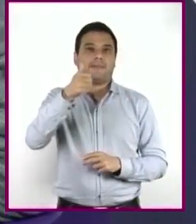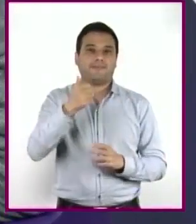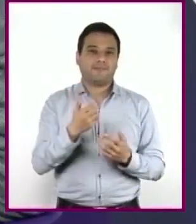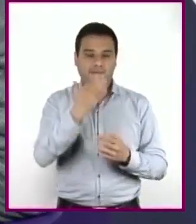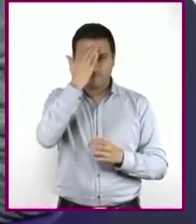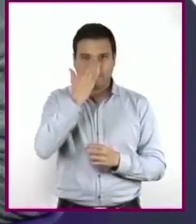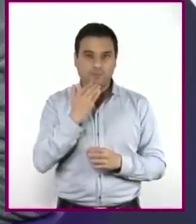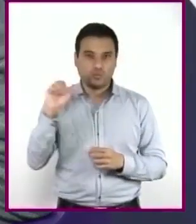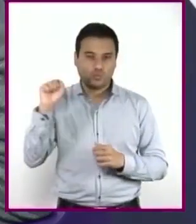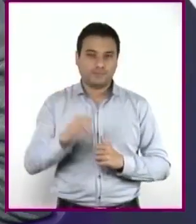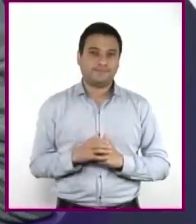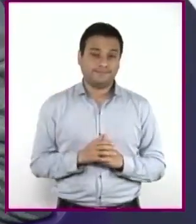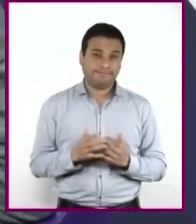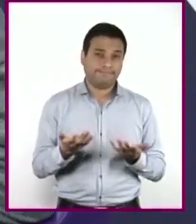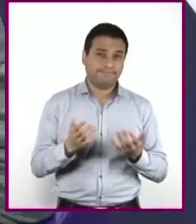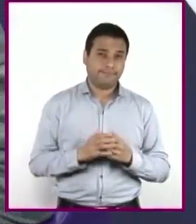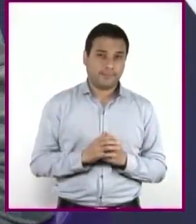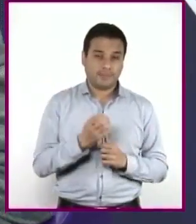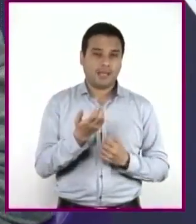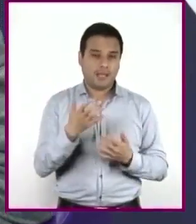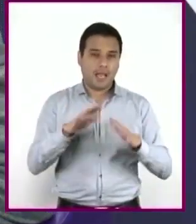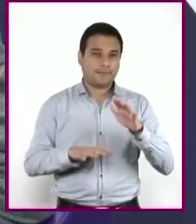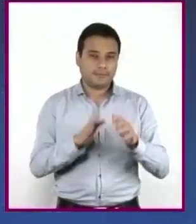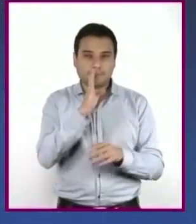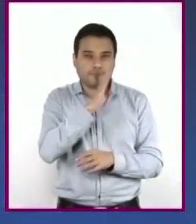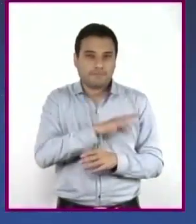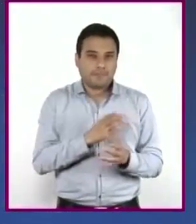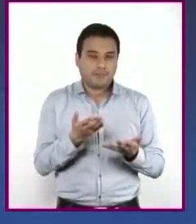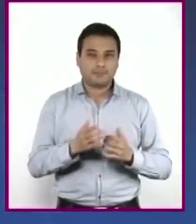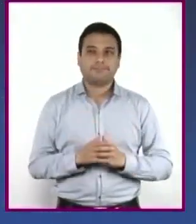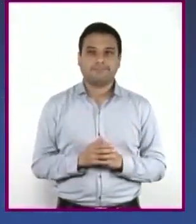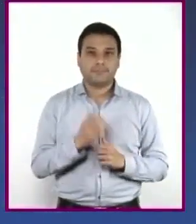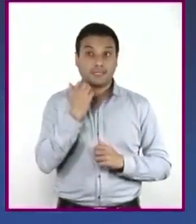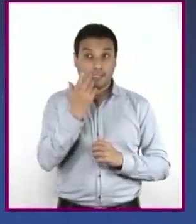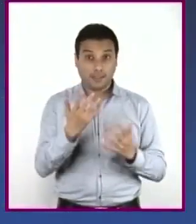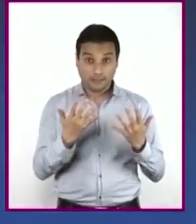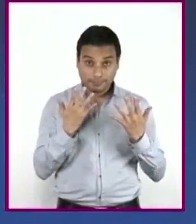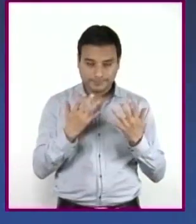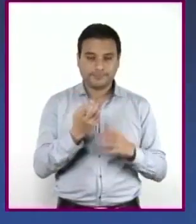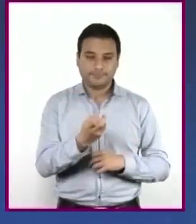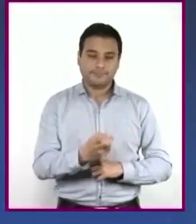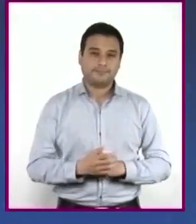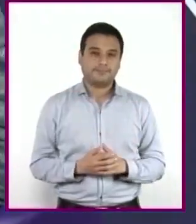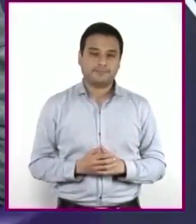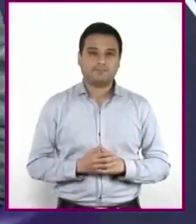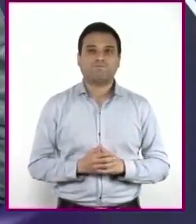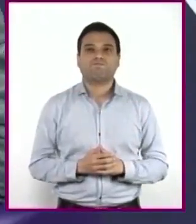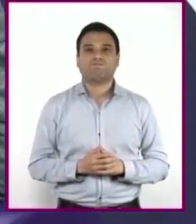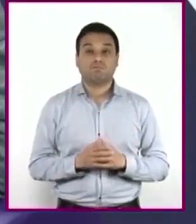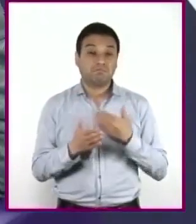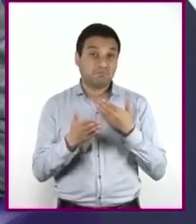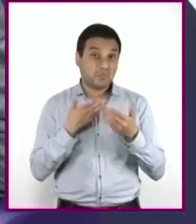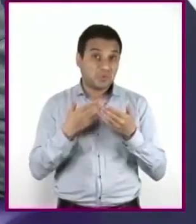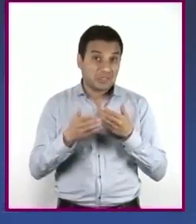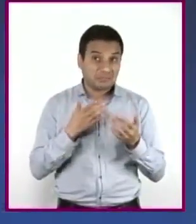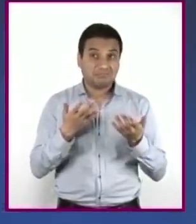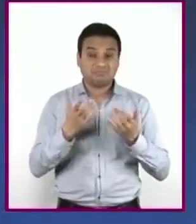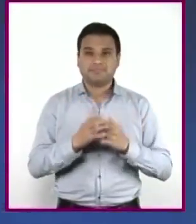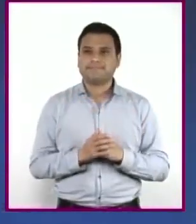veces lo que ponen no está bien. ¿Sería como llamar la atención? Uh-huh. ¿Por moda? ¿No?